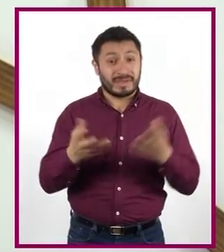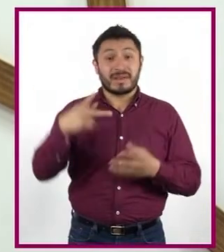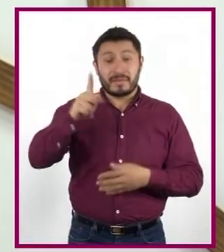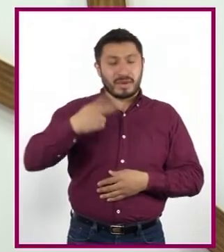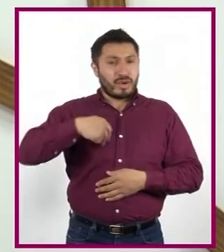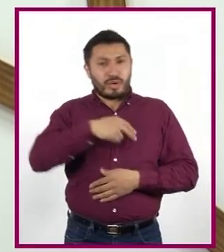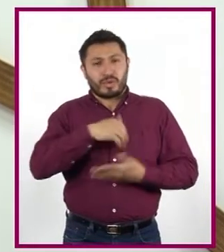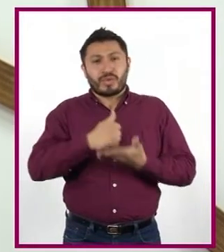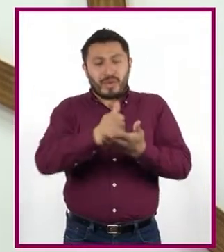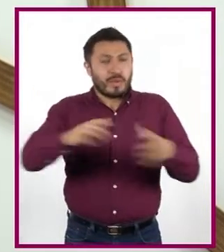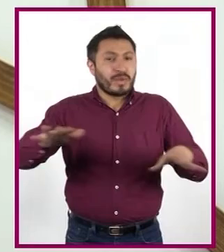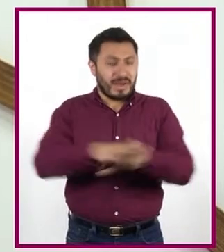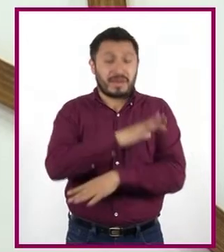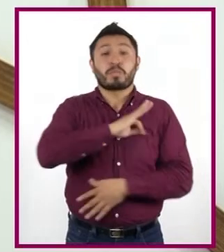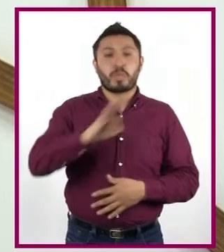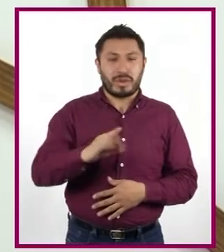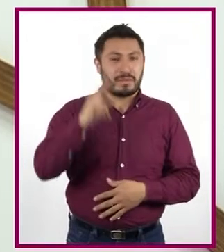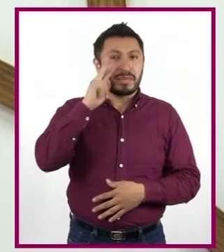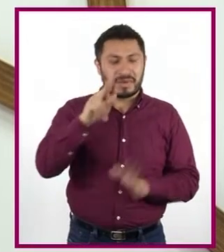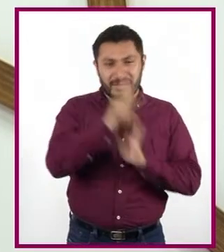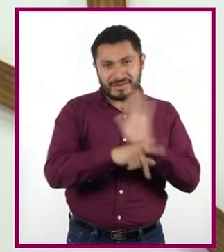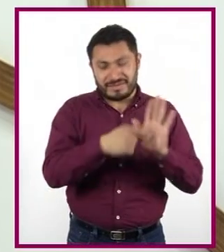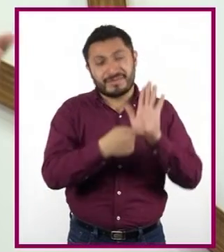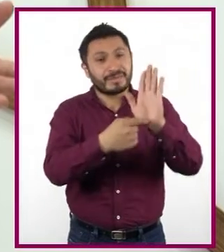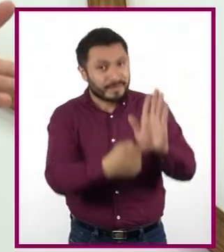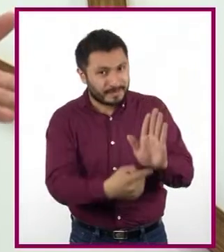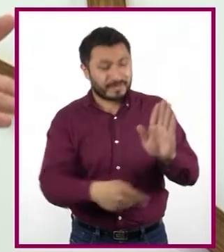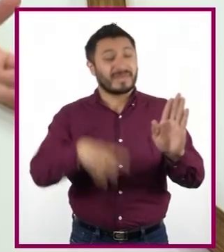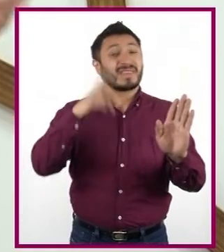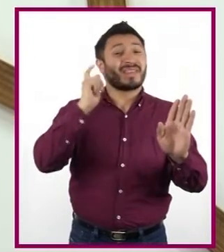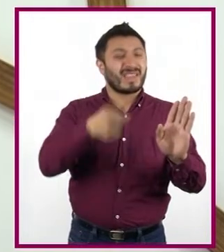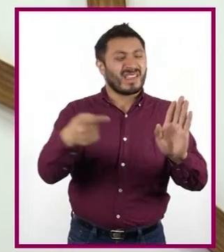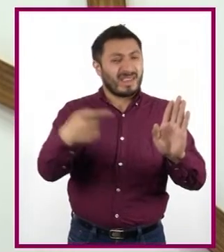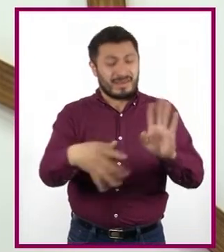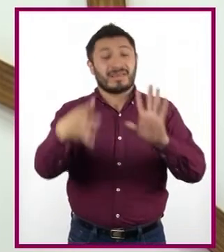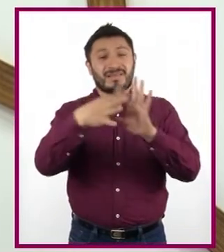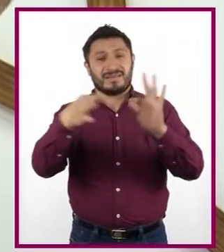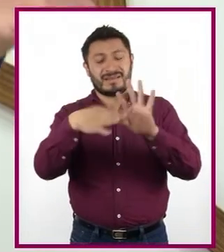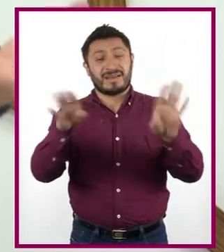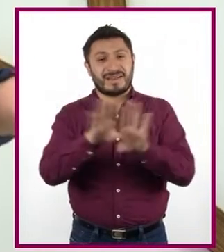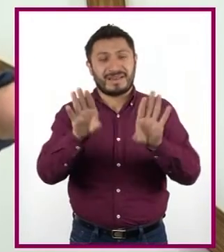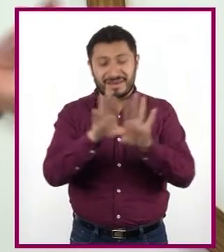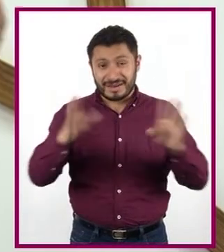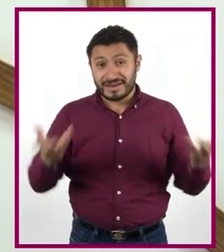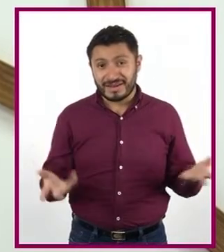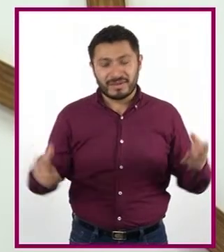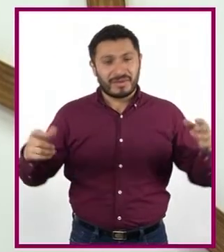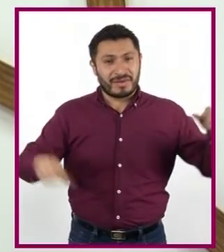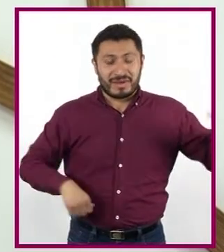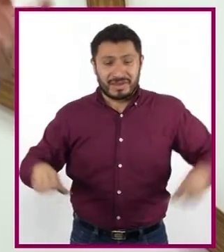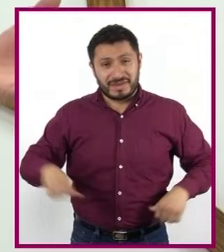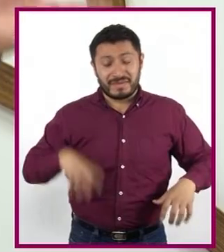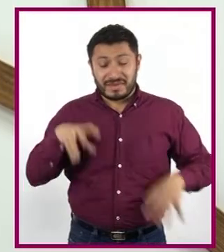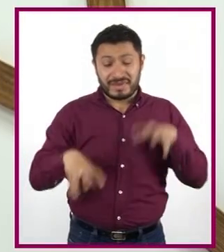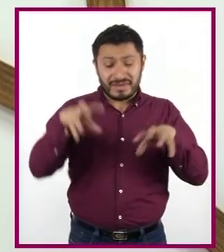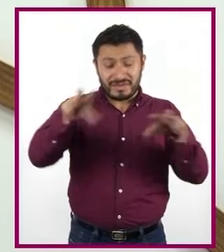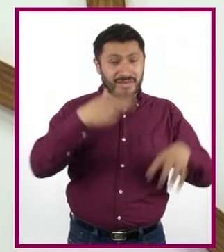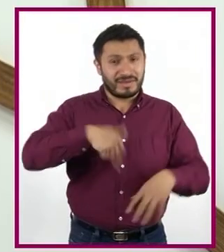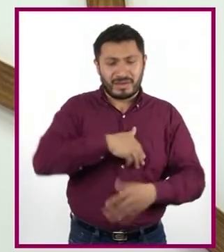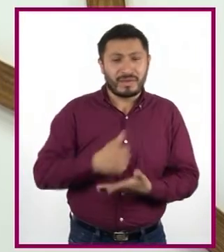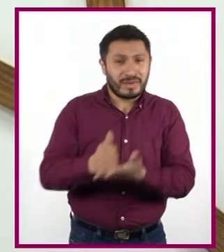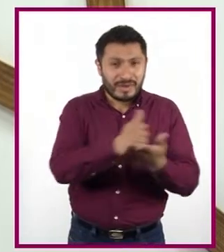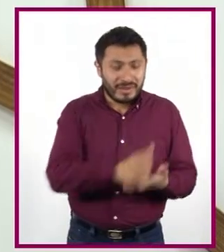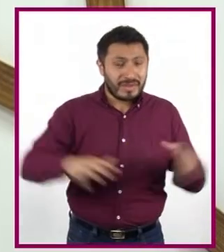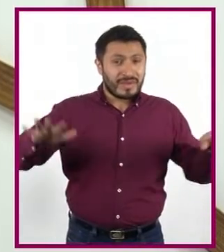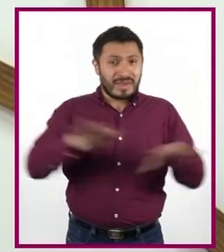podemos hacer un cambio. Veamos el siguiente video en el que se explica cómo a través de las acciones locales contribuimos a